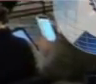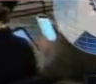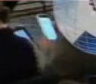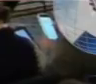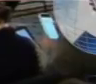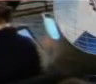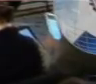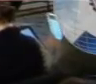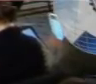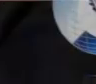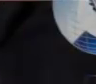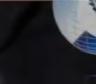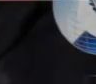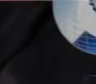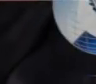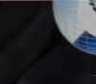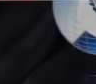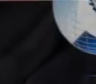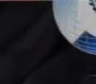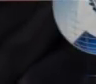reflexionar, analizar,